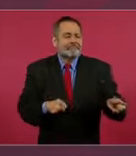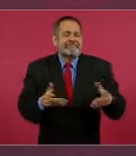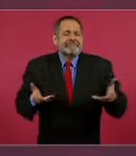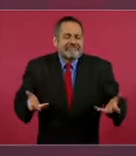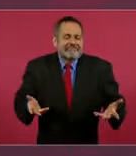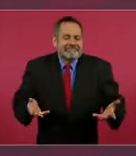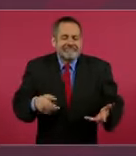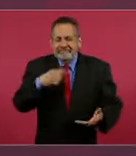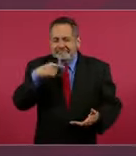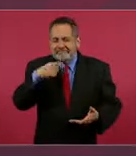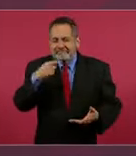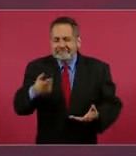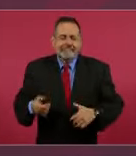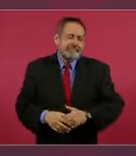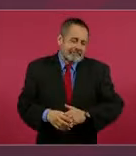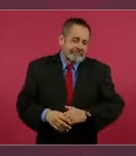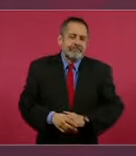Pero